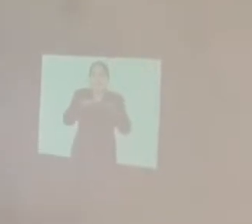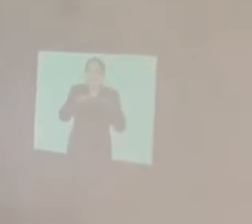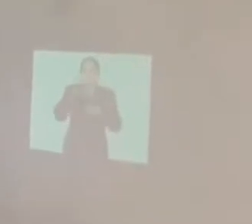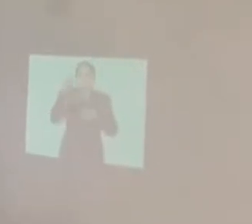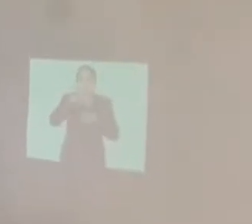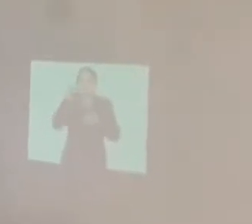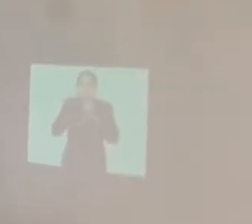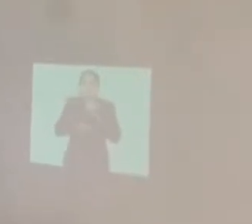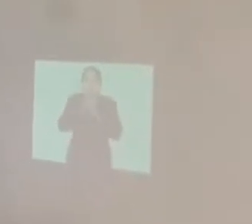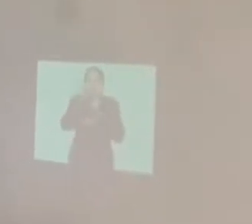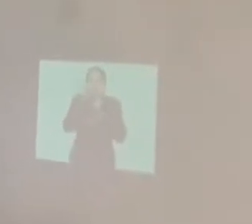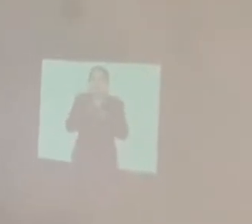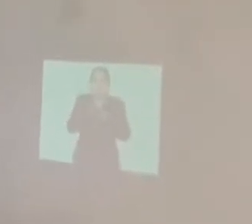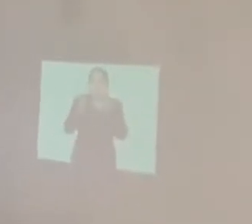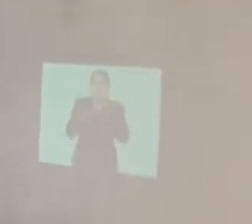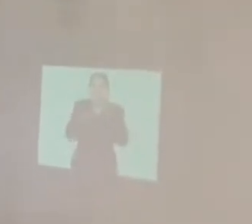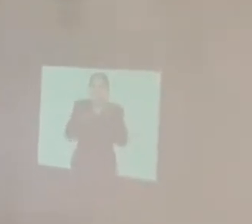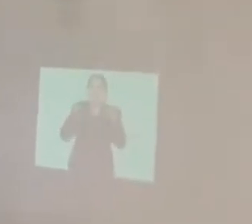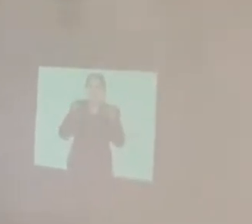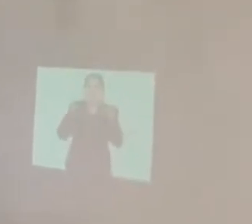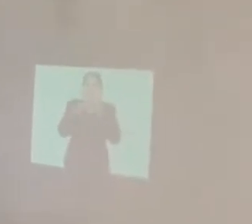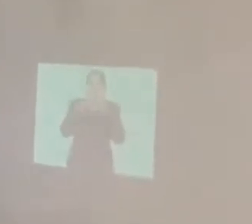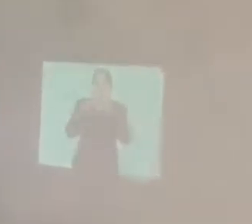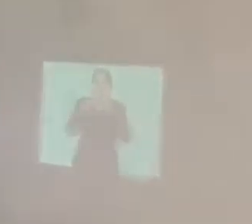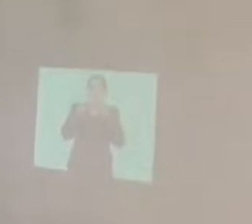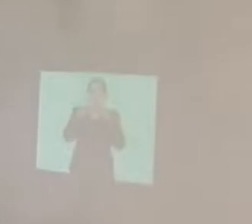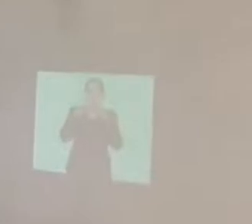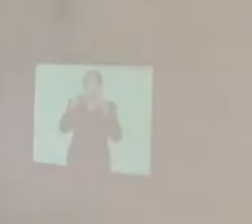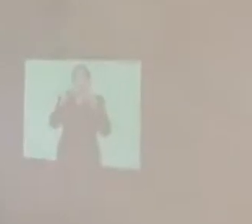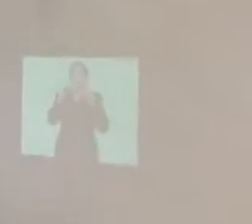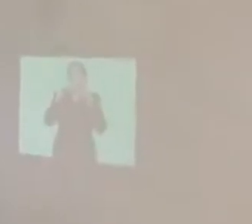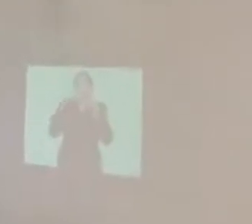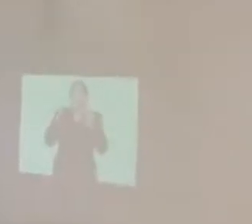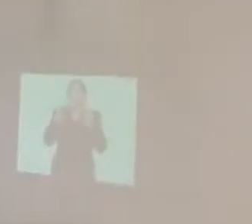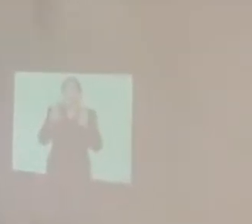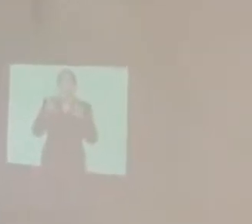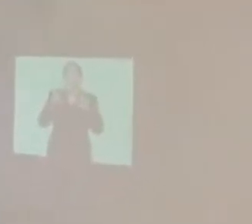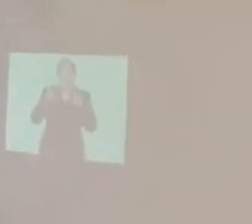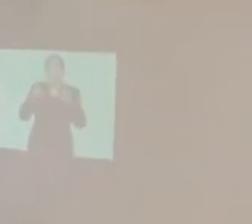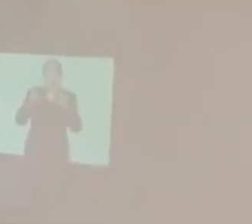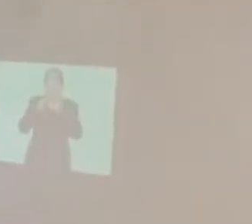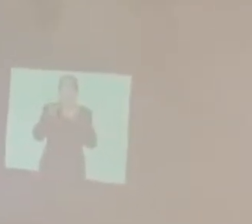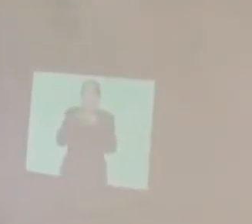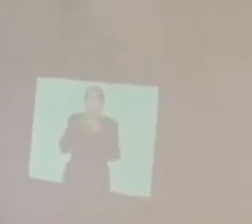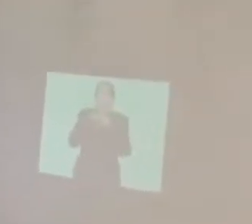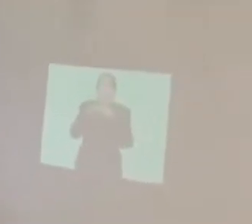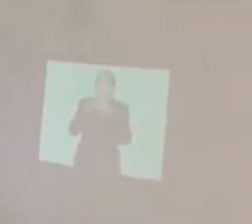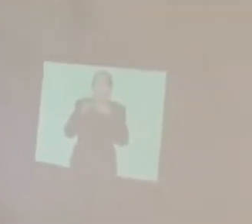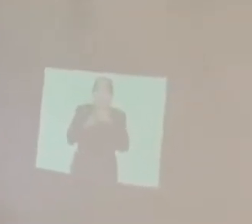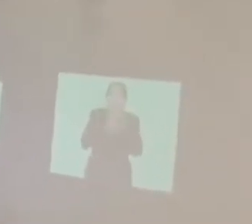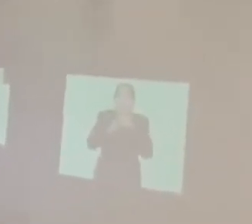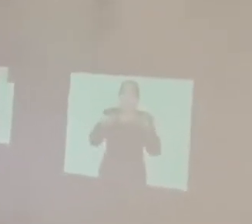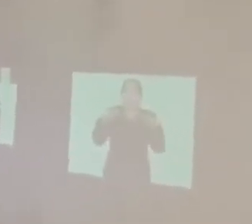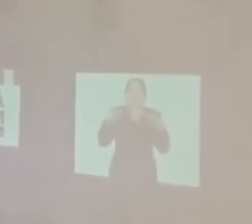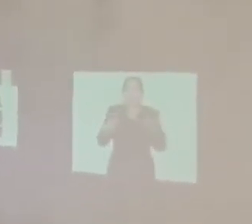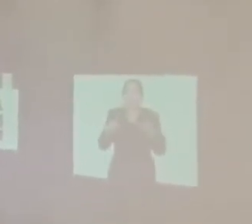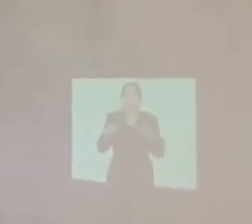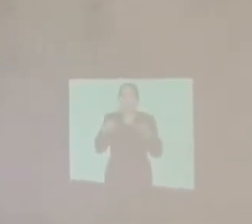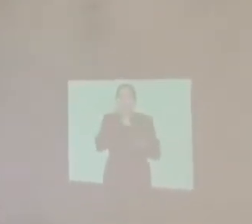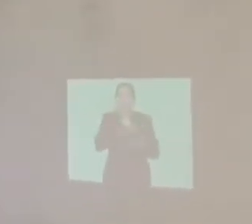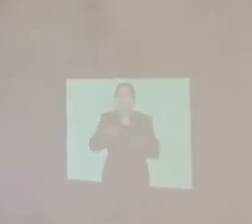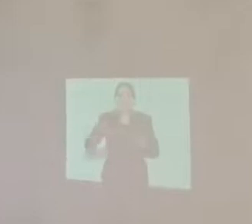6 nuevas preparatorias del Instituto de Educación Media Superior, el sistema de preparatorios creado por el presidente de la República cuando fue jefe de